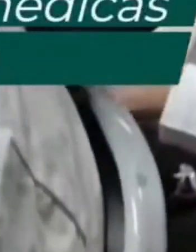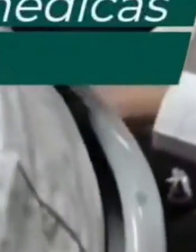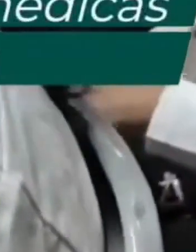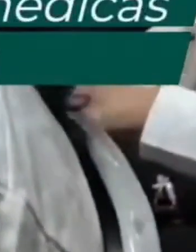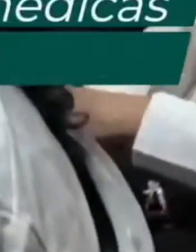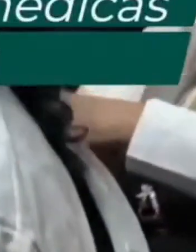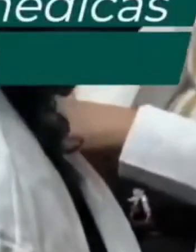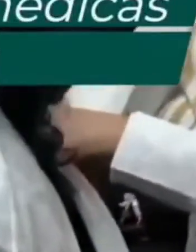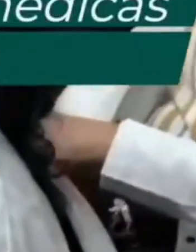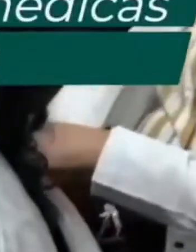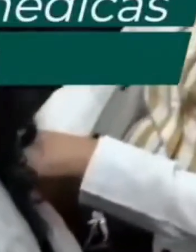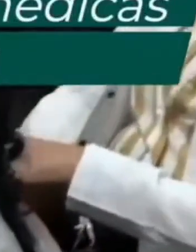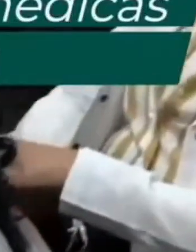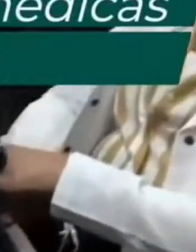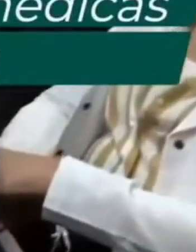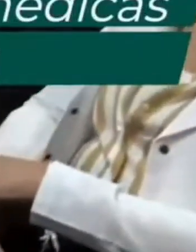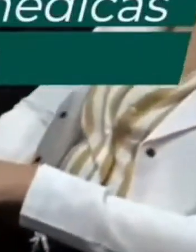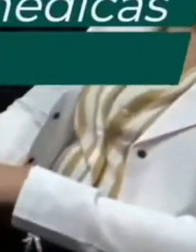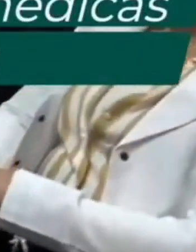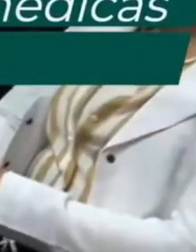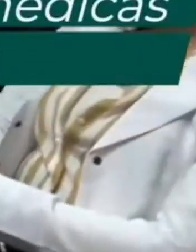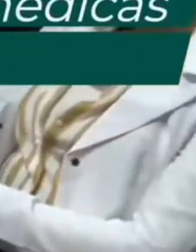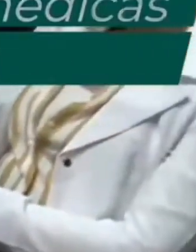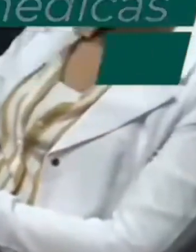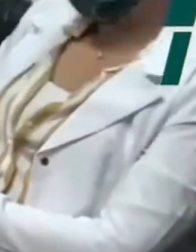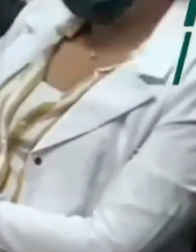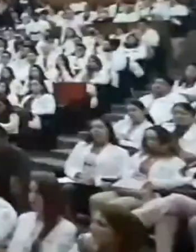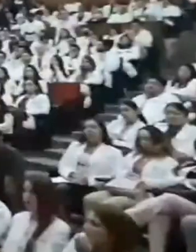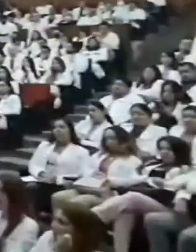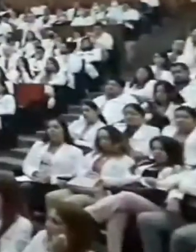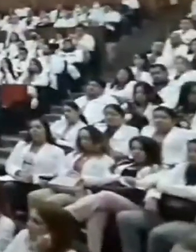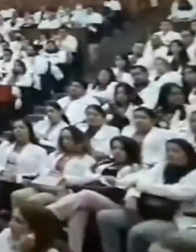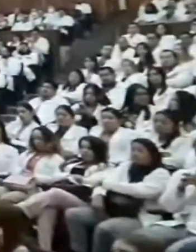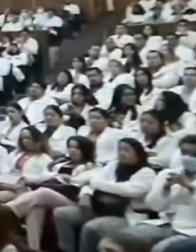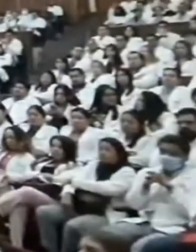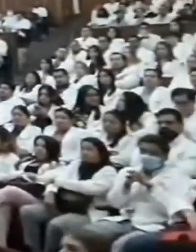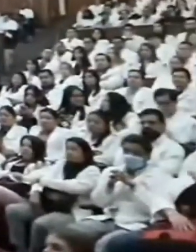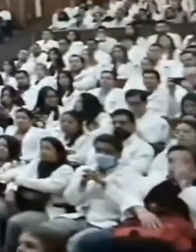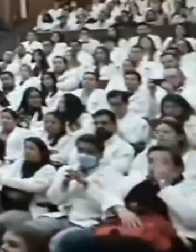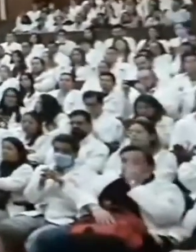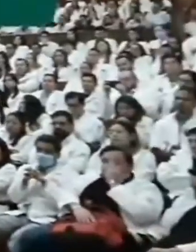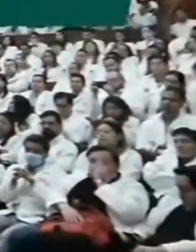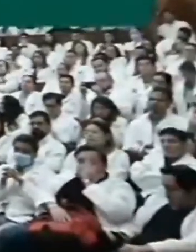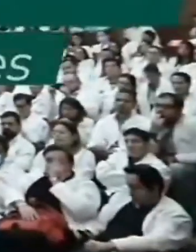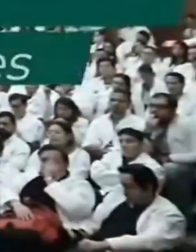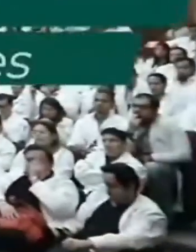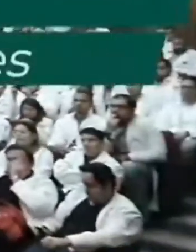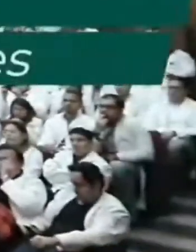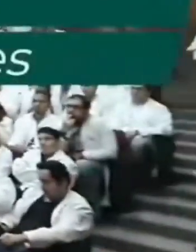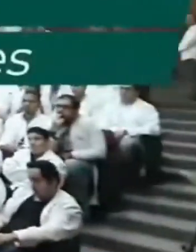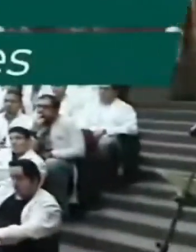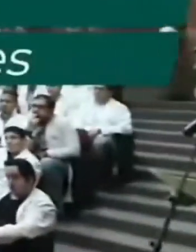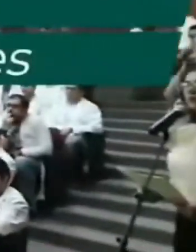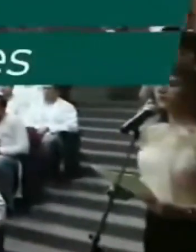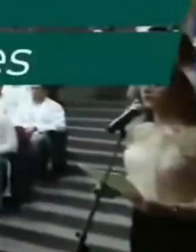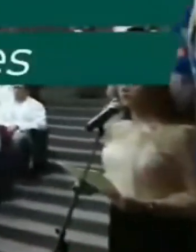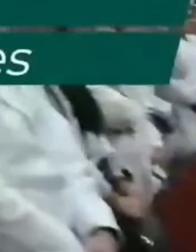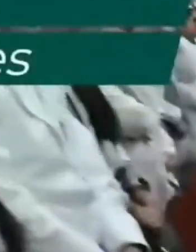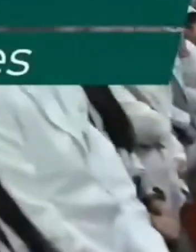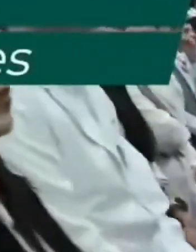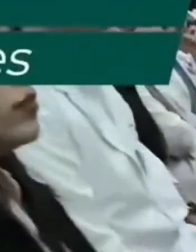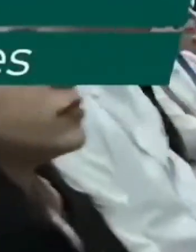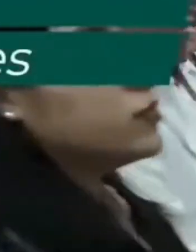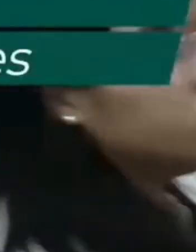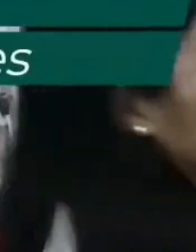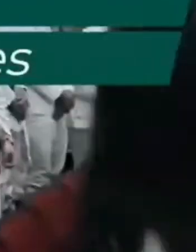se contrataron en el proceso de reclutamiento de recién egresado de alguna residencia del IMSS. Y 2,057 son médicas